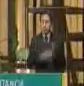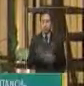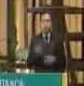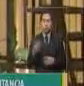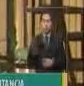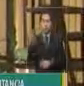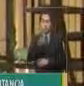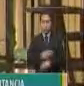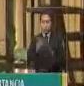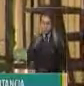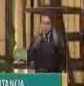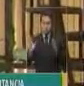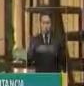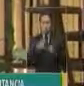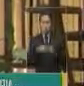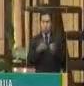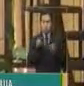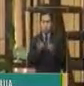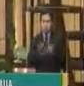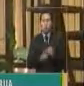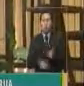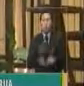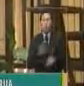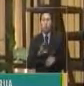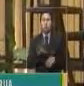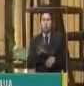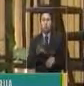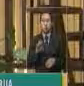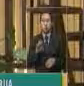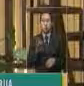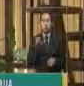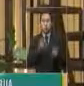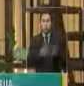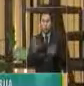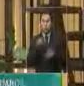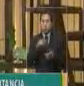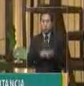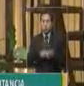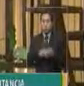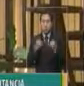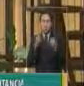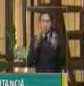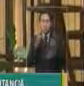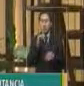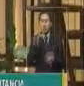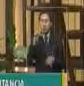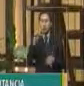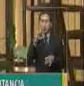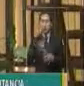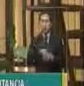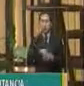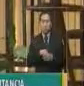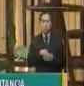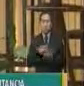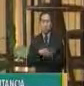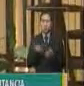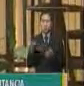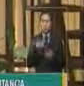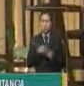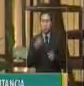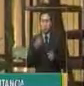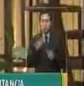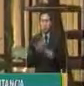hemos atendido al público tenemos 450 ciudadanos, el último reporte de ayer en la tarde, y donde se han hecho renuncias